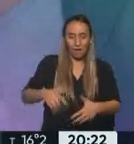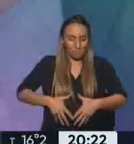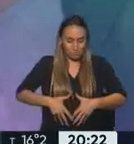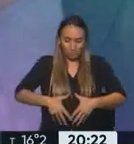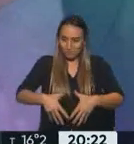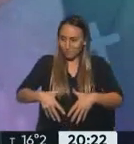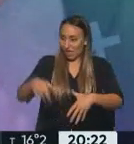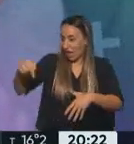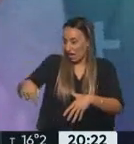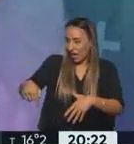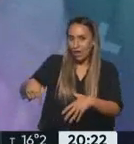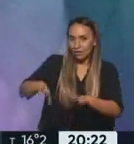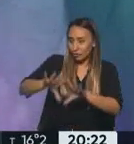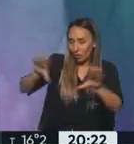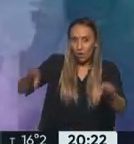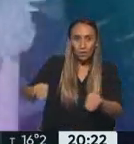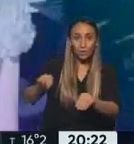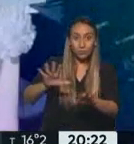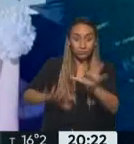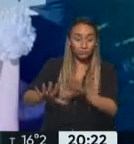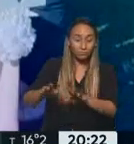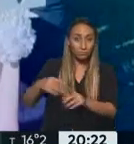resultado positivo.